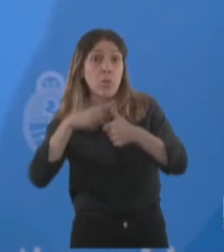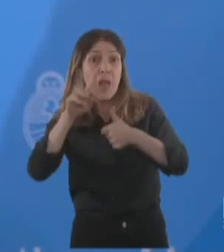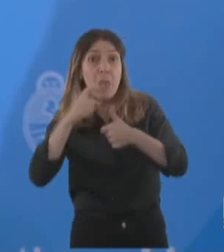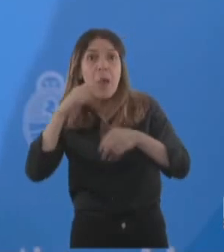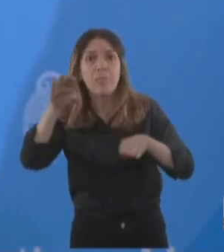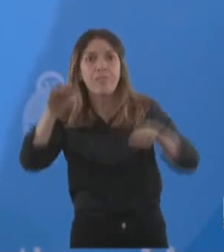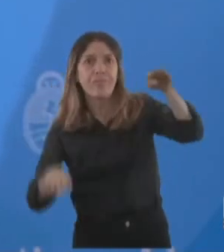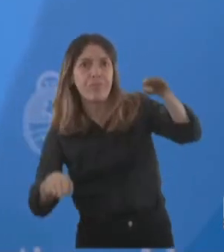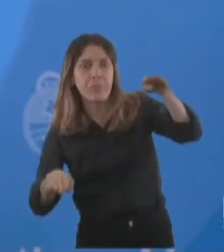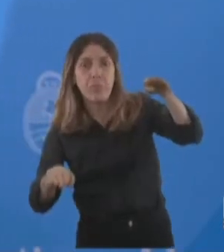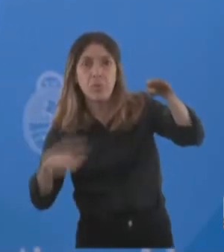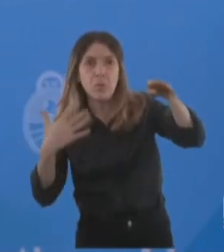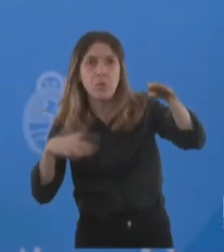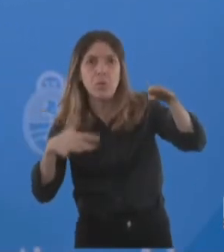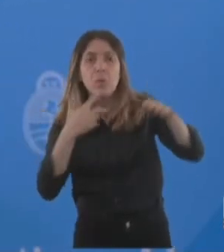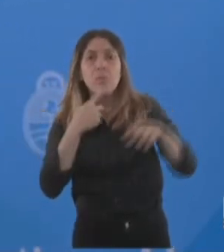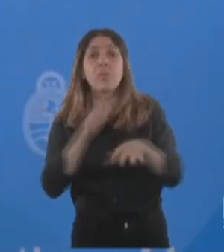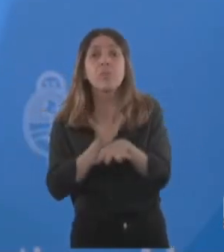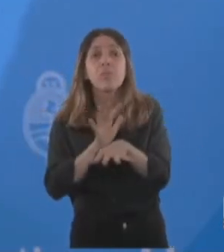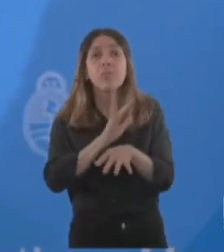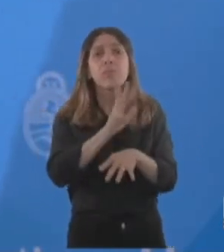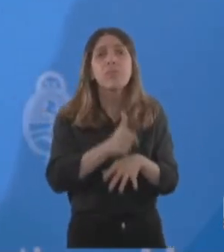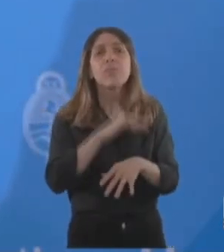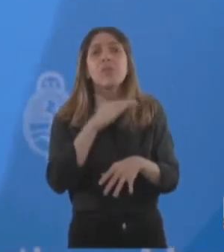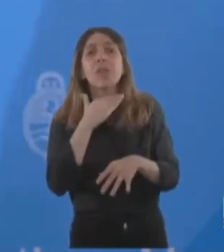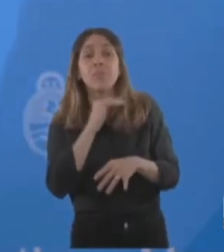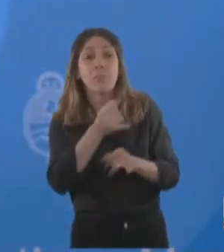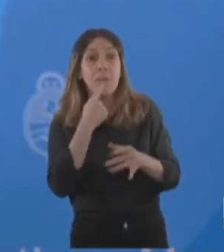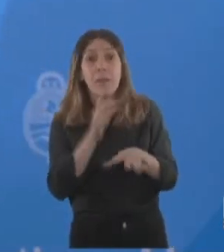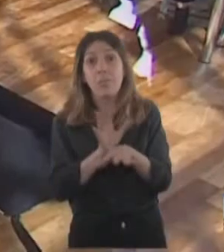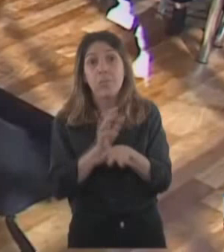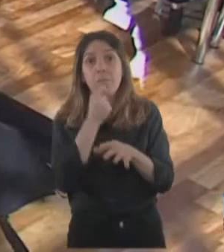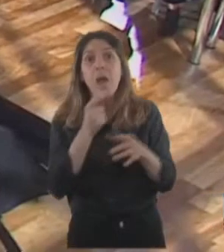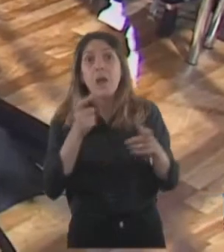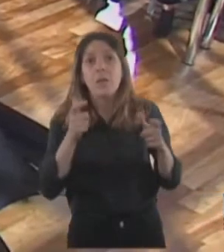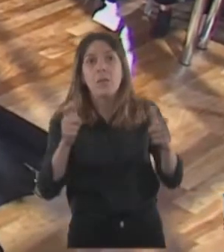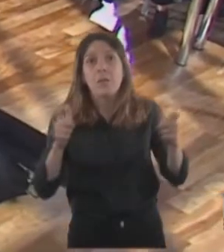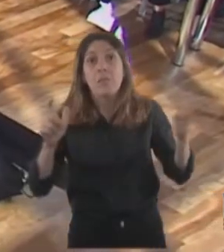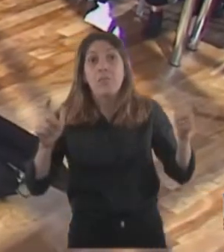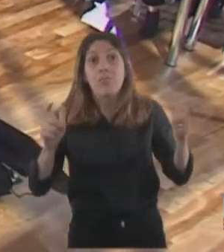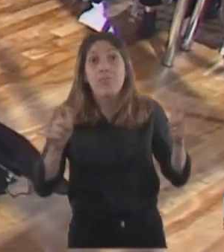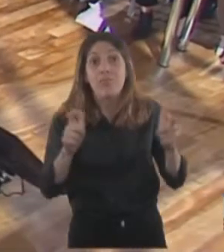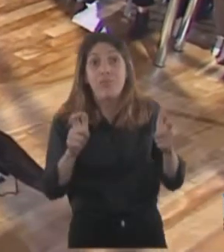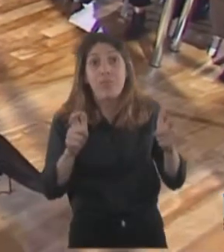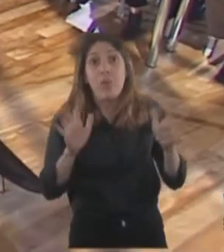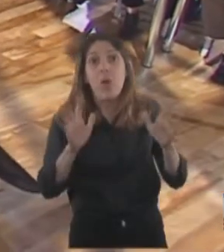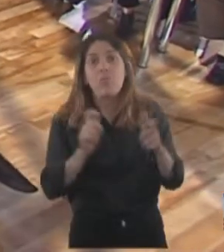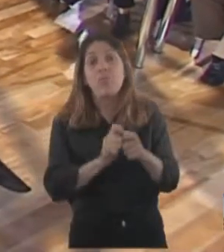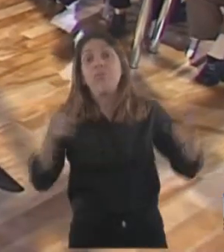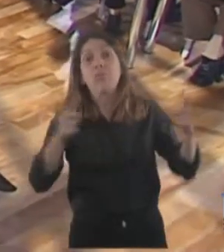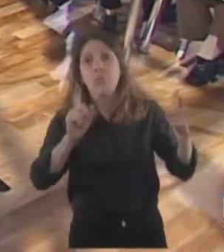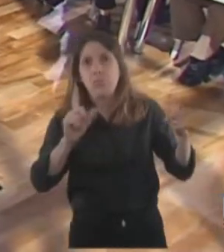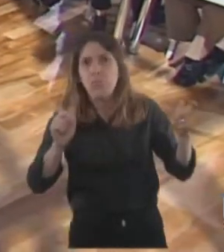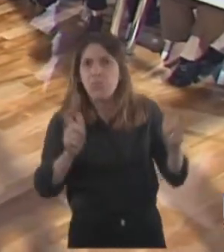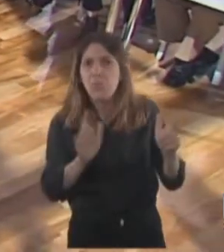El delito precisamente no prospera, o prospera menos, porque en todos lados hay delitos, en las